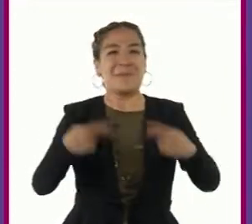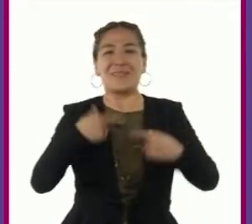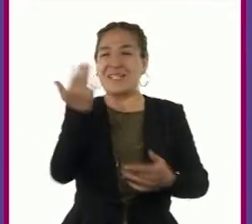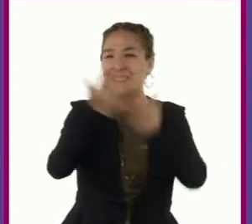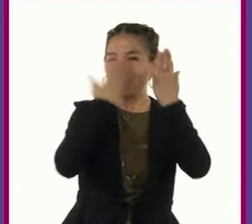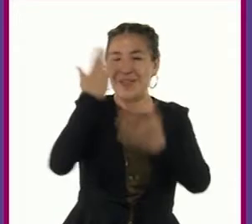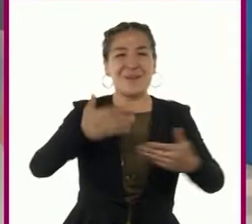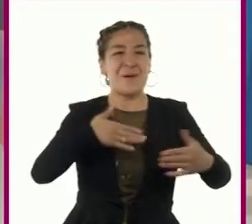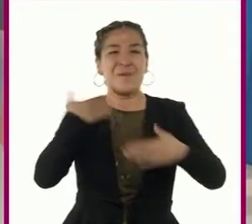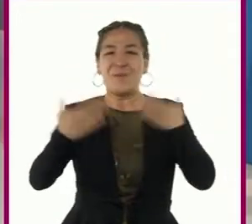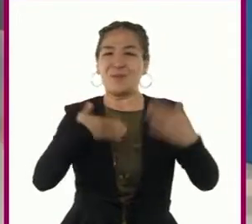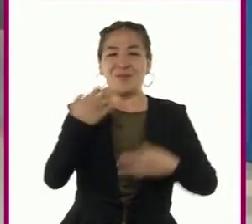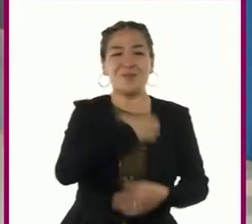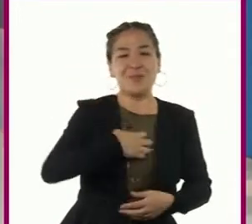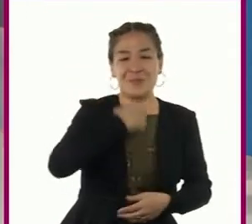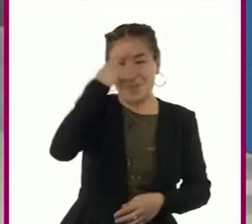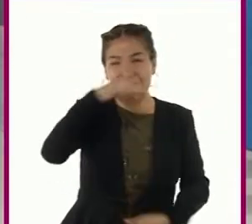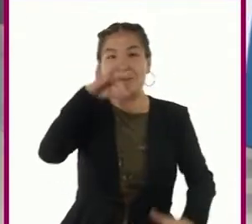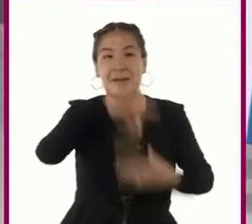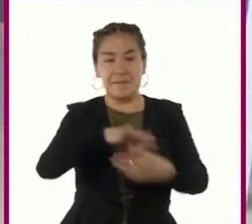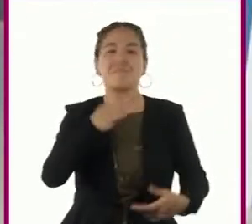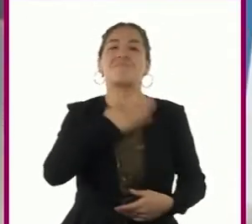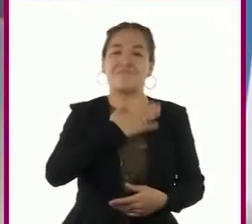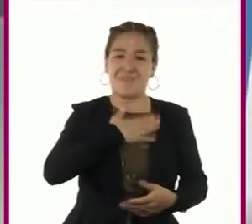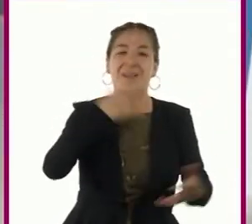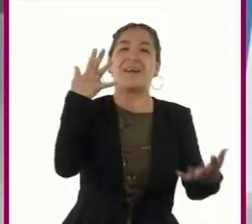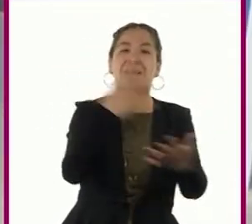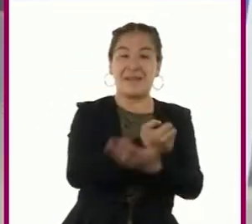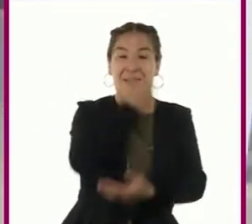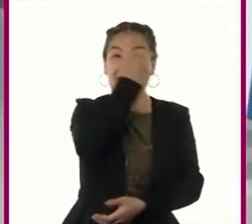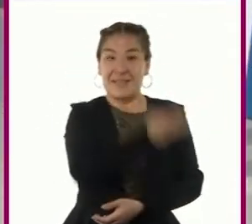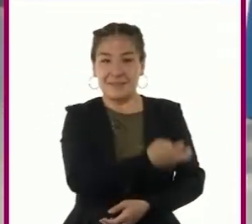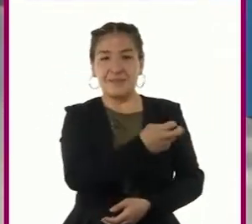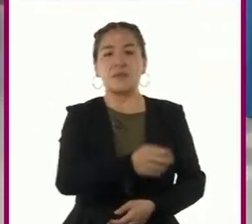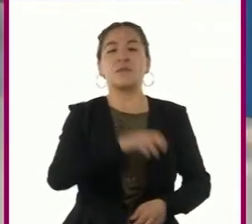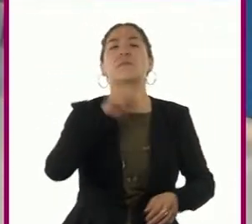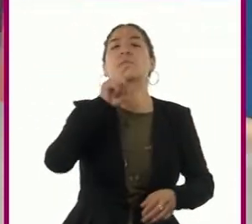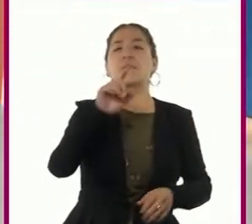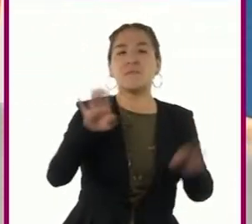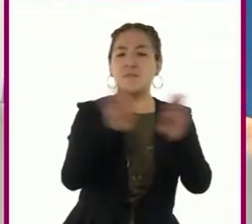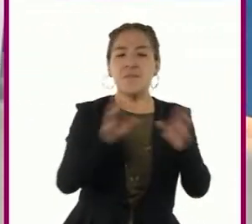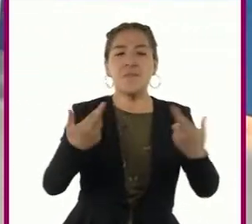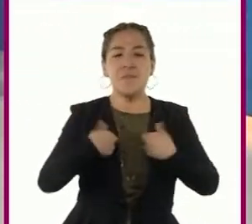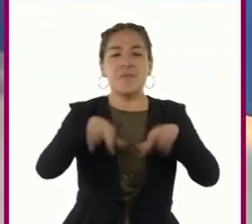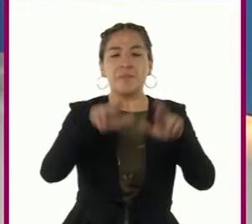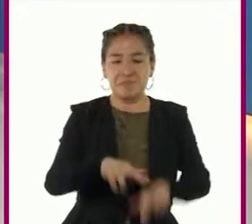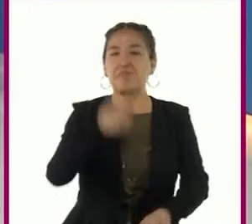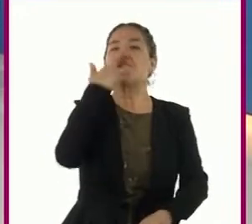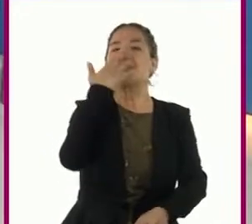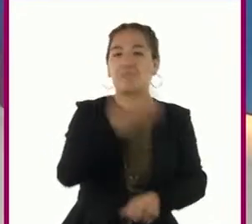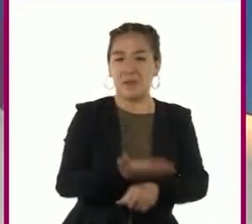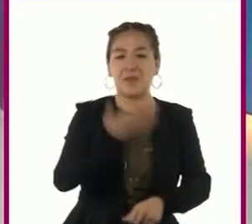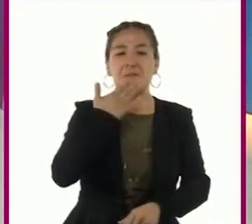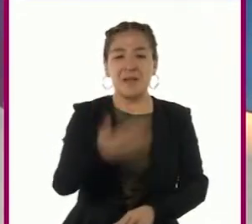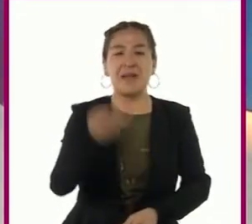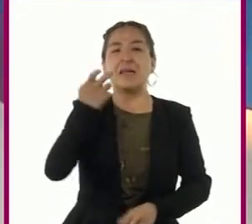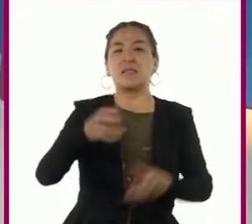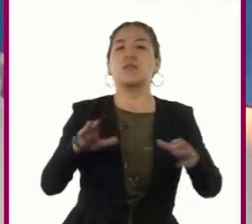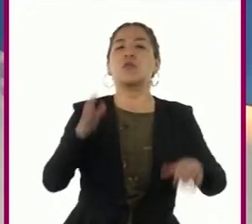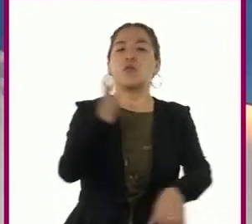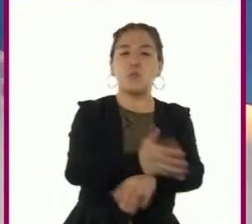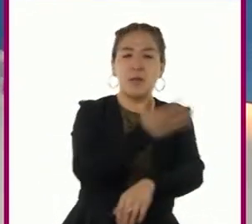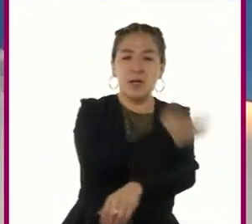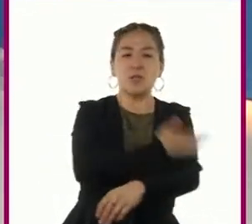actividad democrática. Mi planilla ganó ese año y fuimos representantes responsables de las